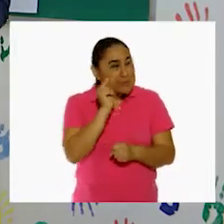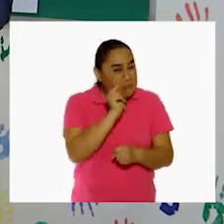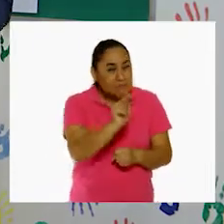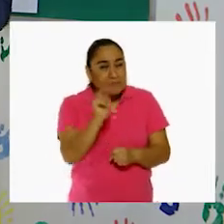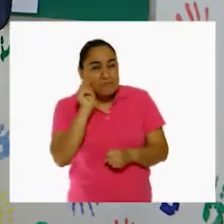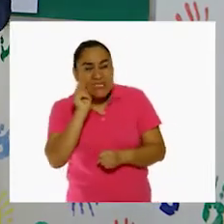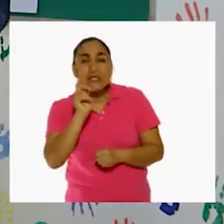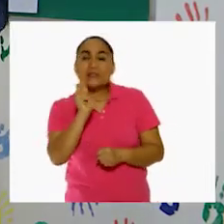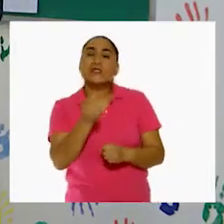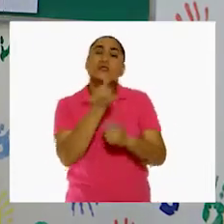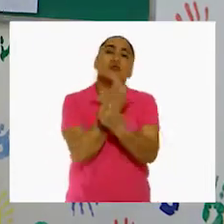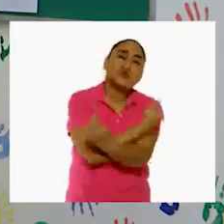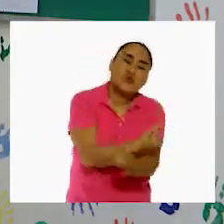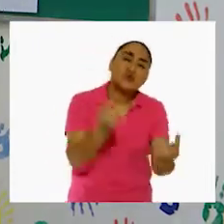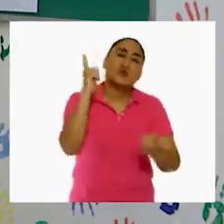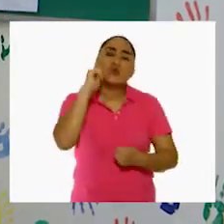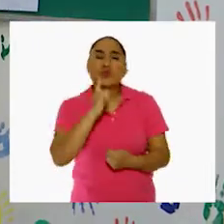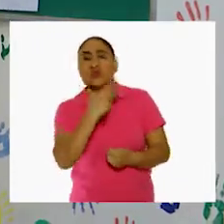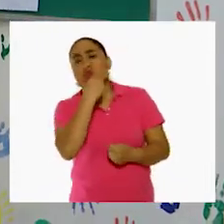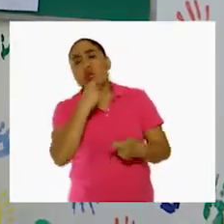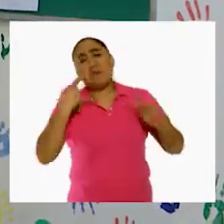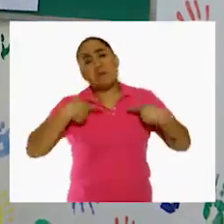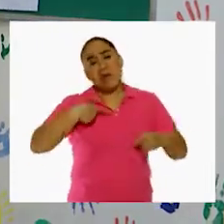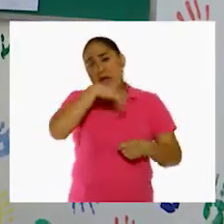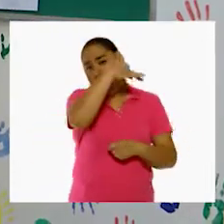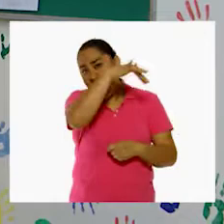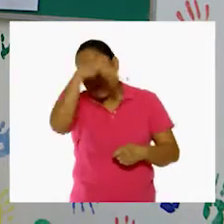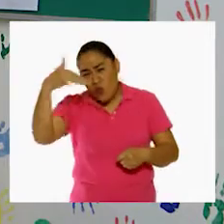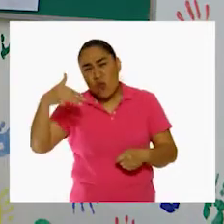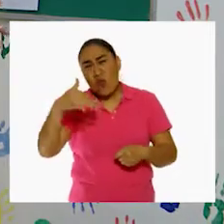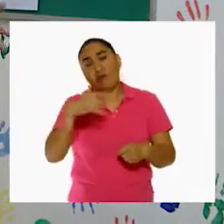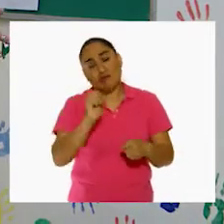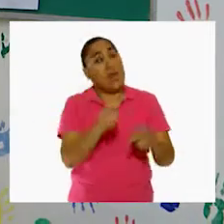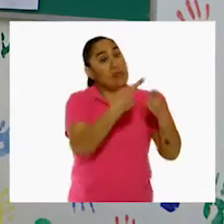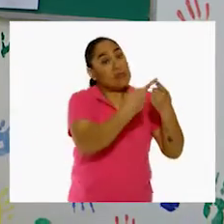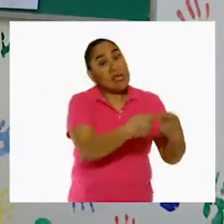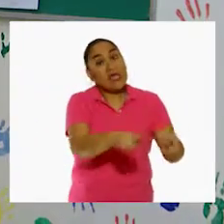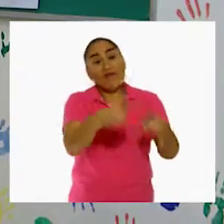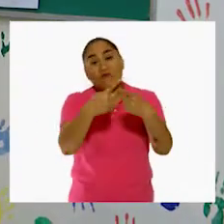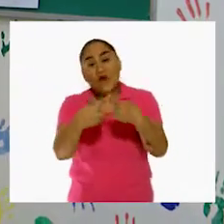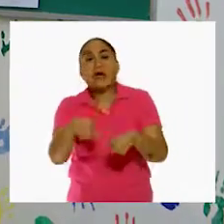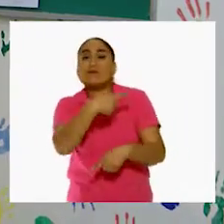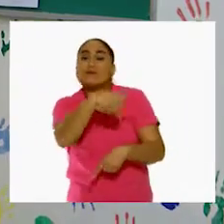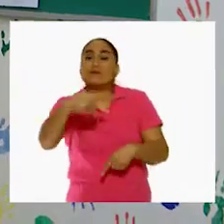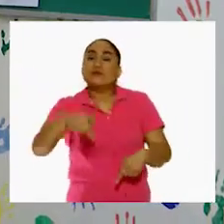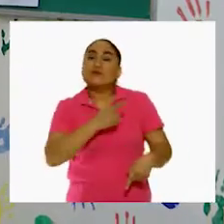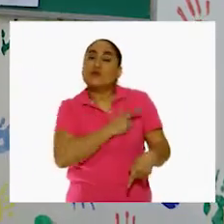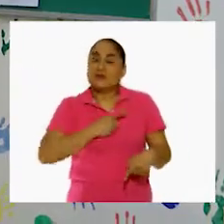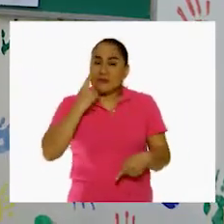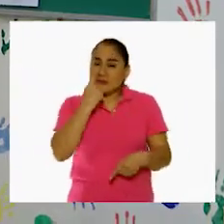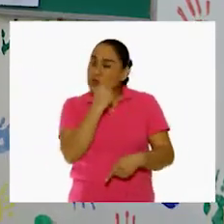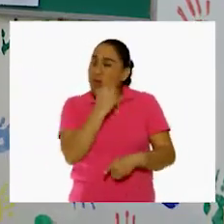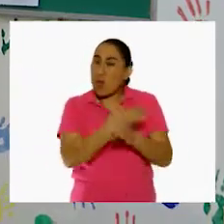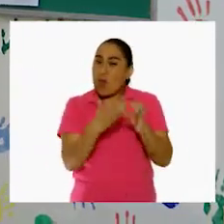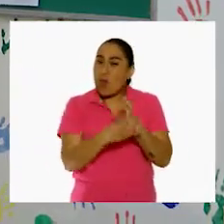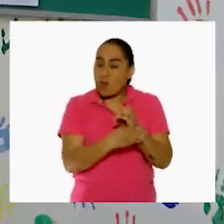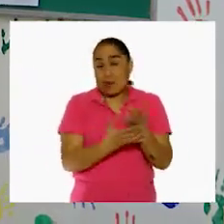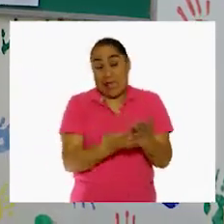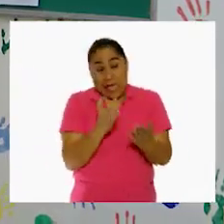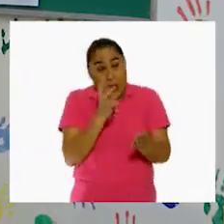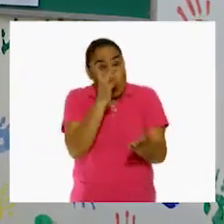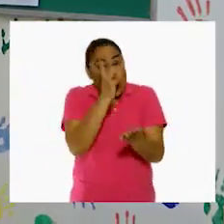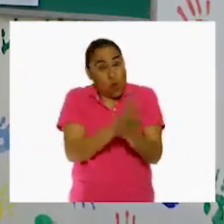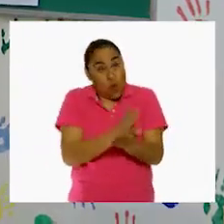cada niña, personas adultas que nos comparten sus experiencias, es diferente y les gusta hacer distintas cosas, los cuales los hacen